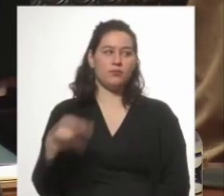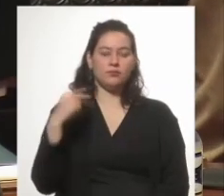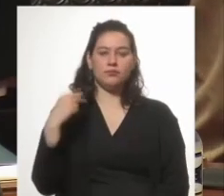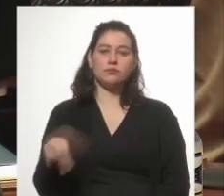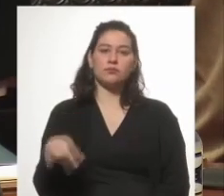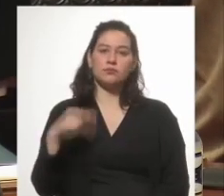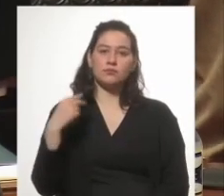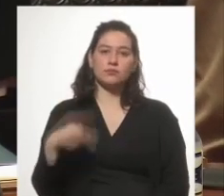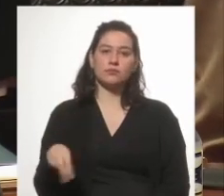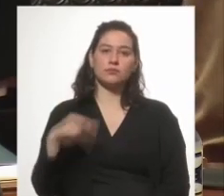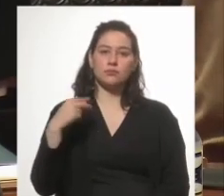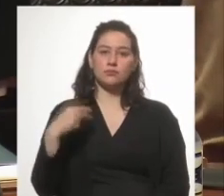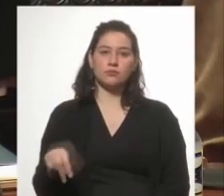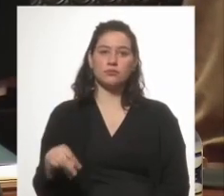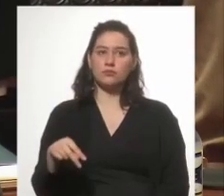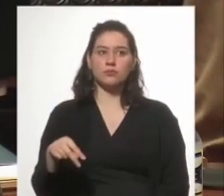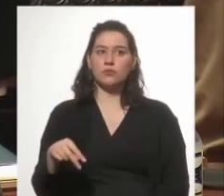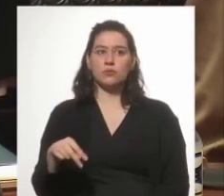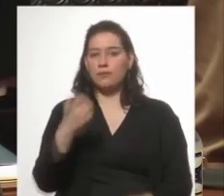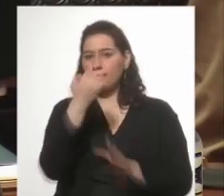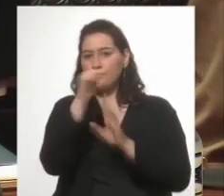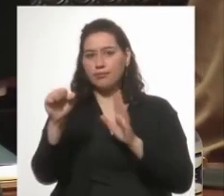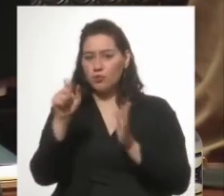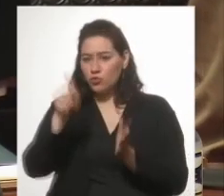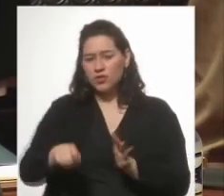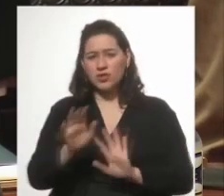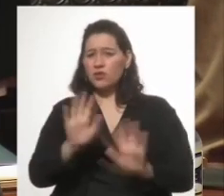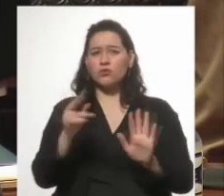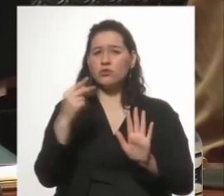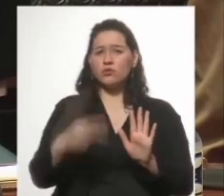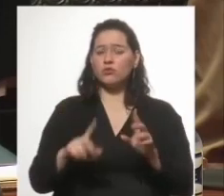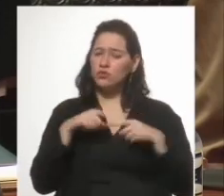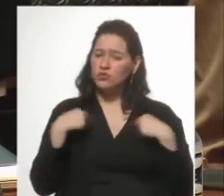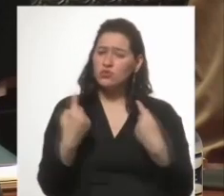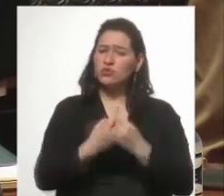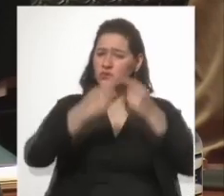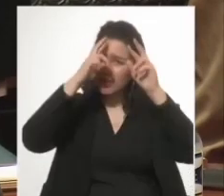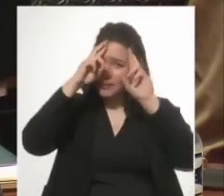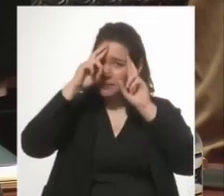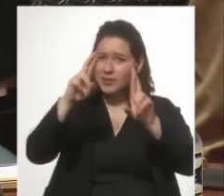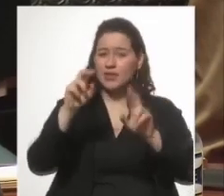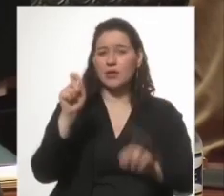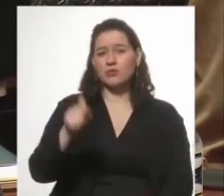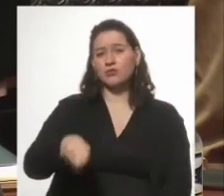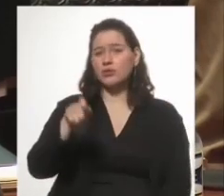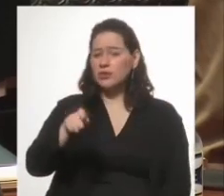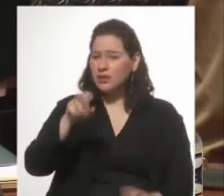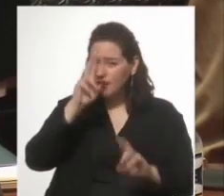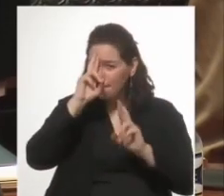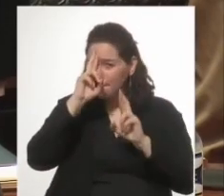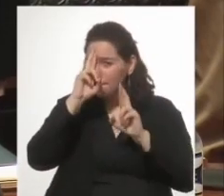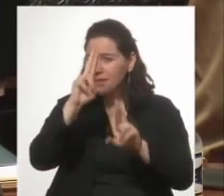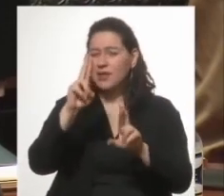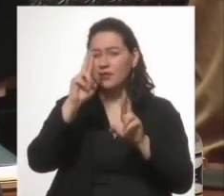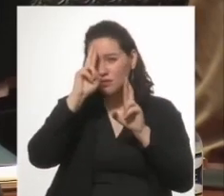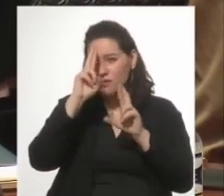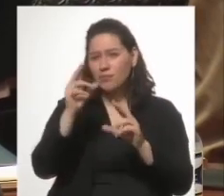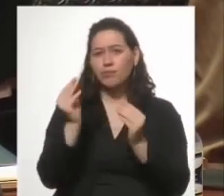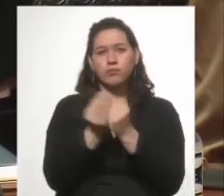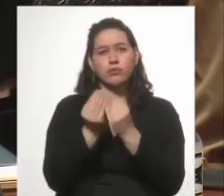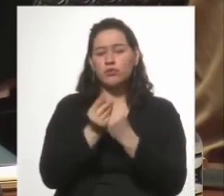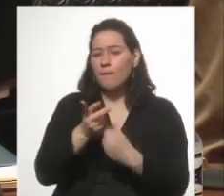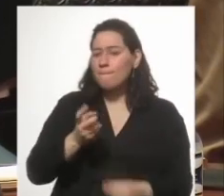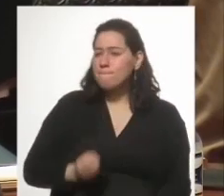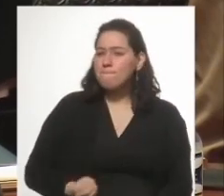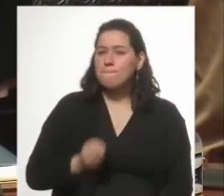de acatar a la justicia. Es más, nosotros respetamos a la justicia, la respetamos profundamente como valor